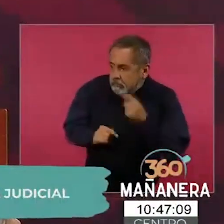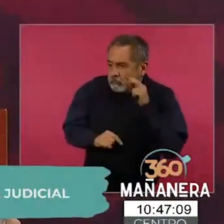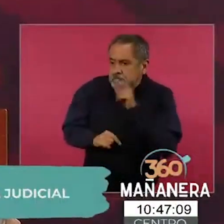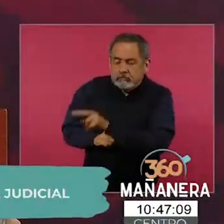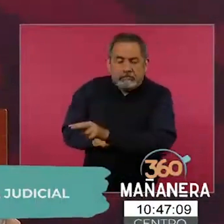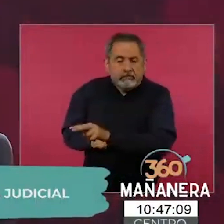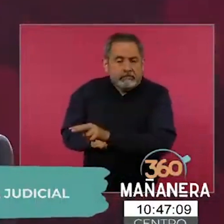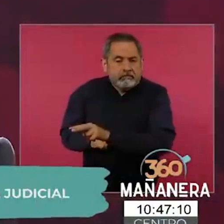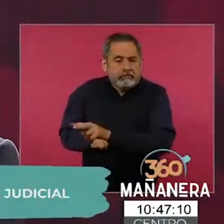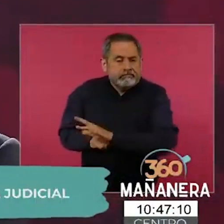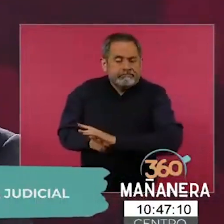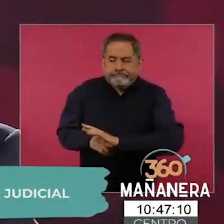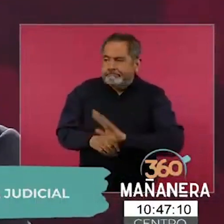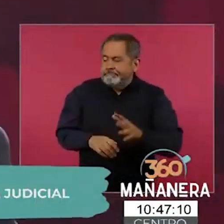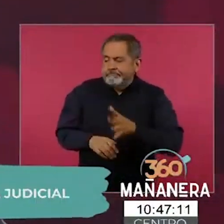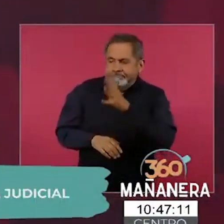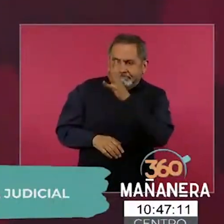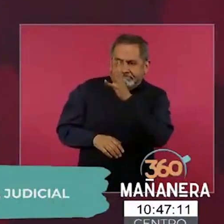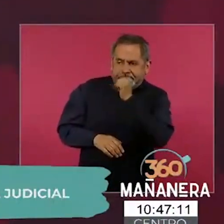de que no